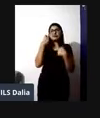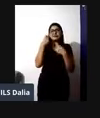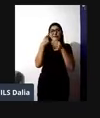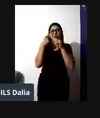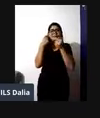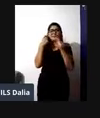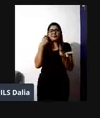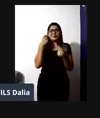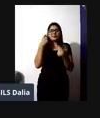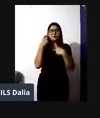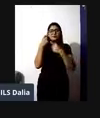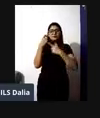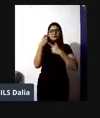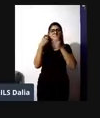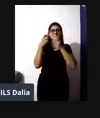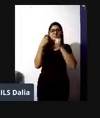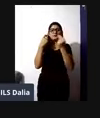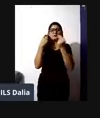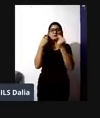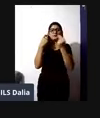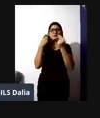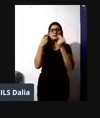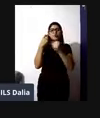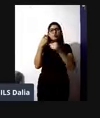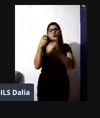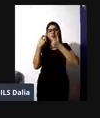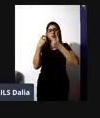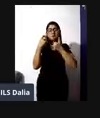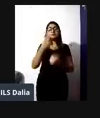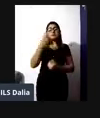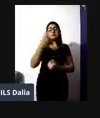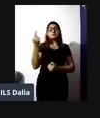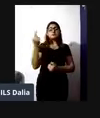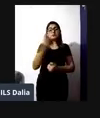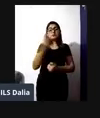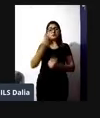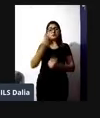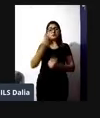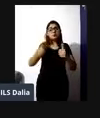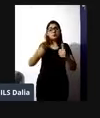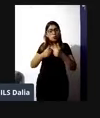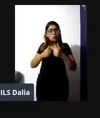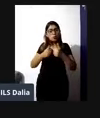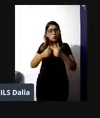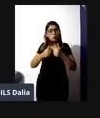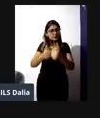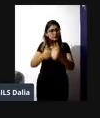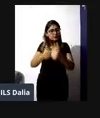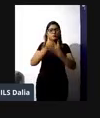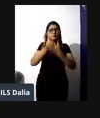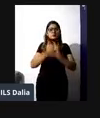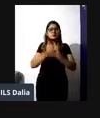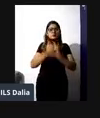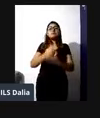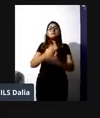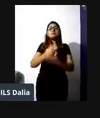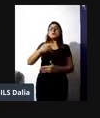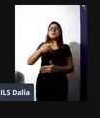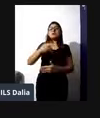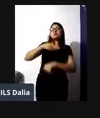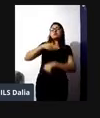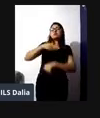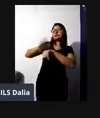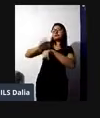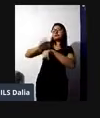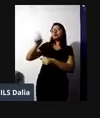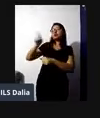Entonces, hay que estar dando este acompañamiento. Hemos estado ya haciéndoles llegar muchas medidas de